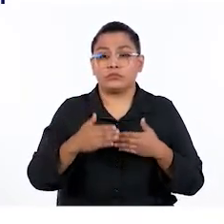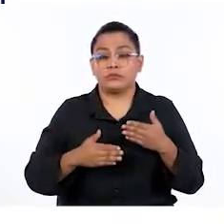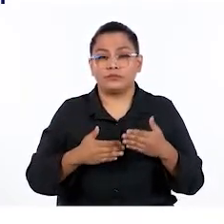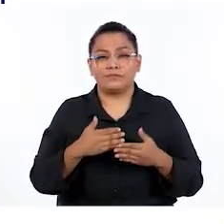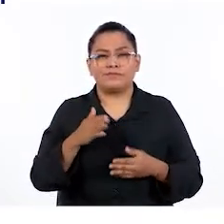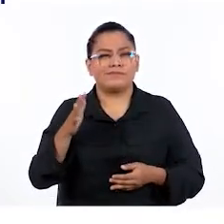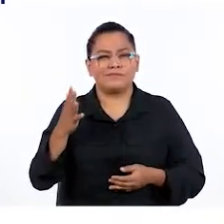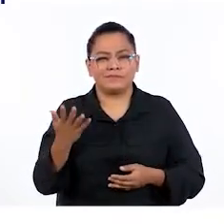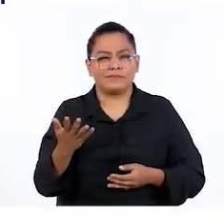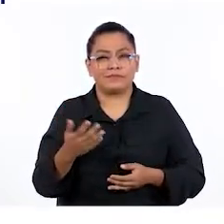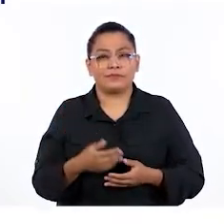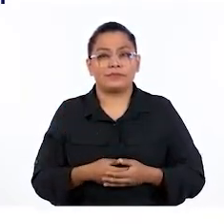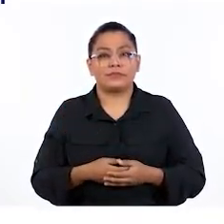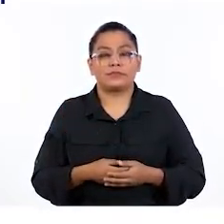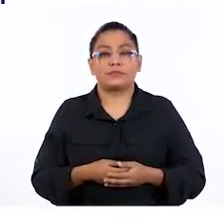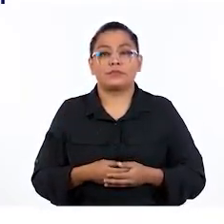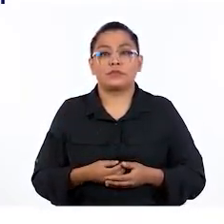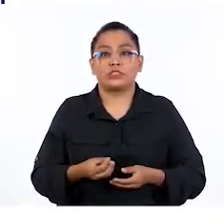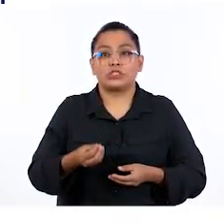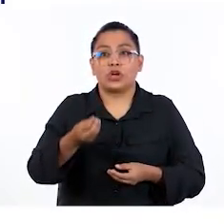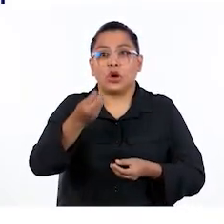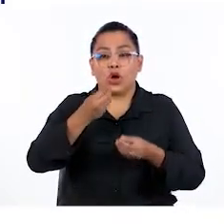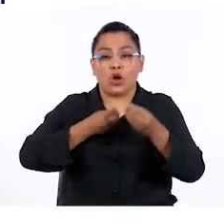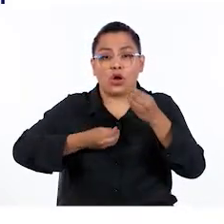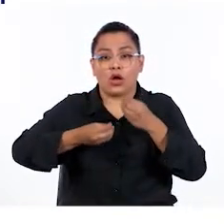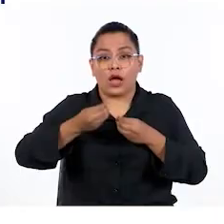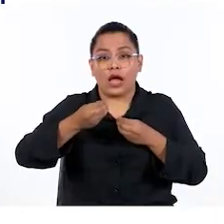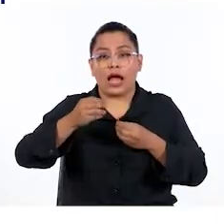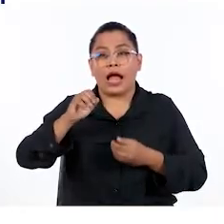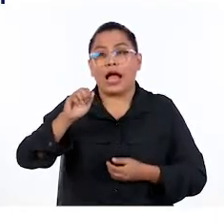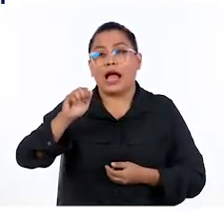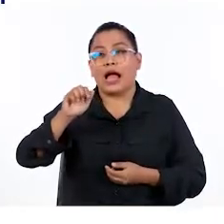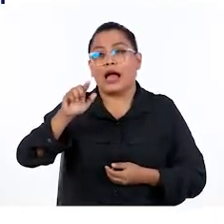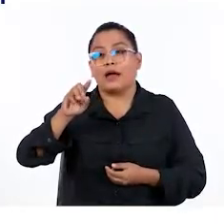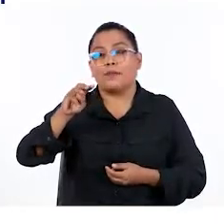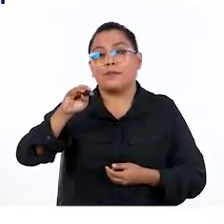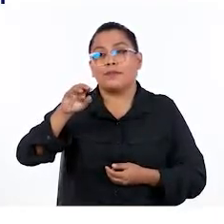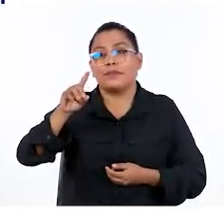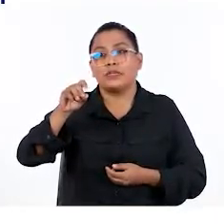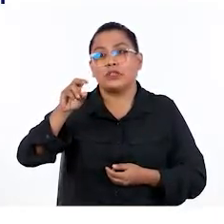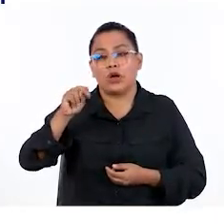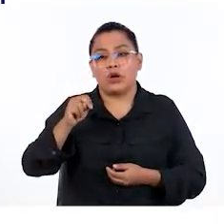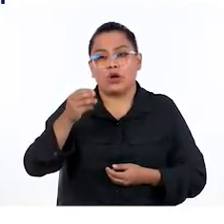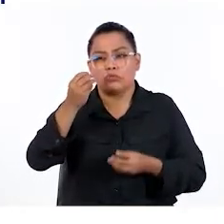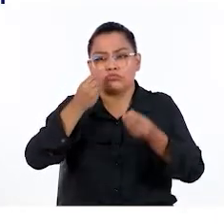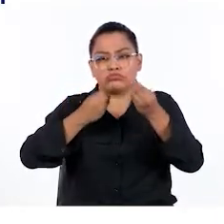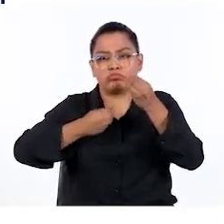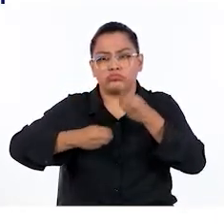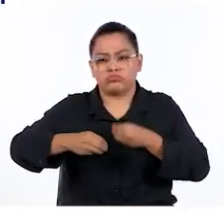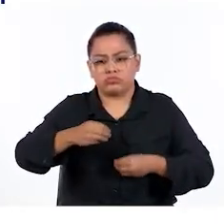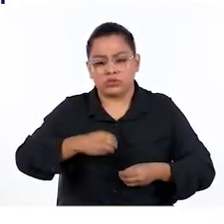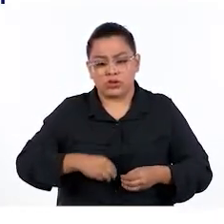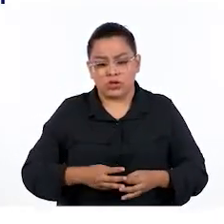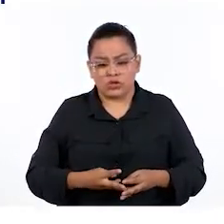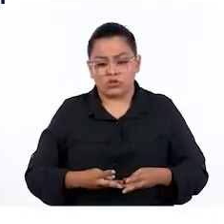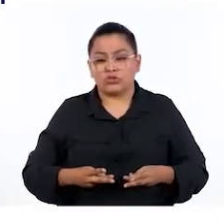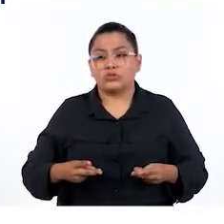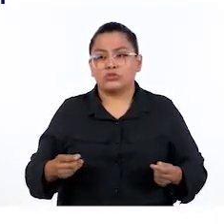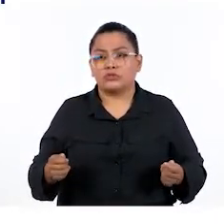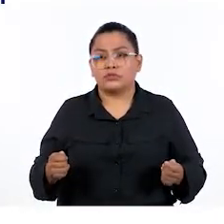catabólicos está la digestión del almidón. La digestión del almidón y también la digestión